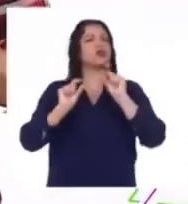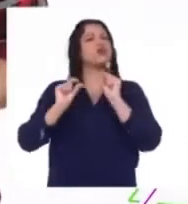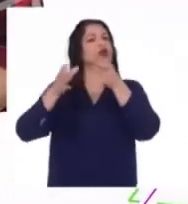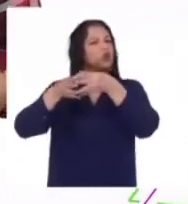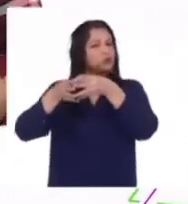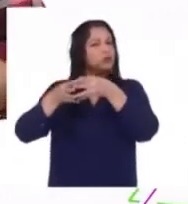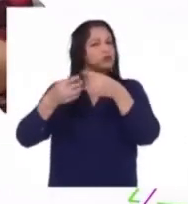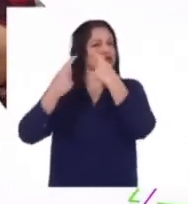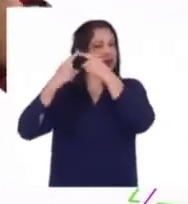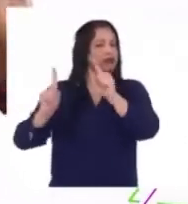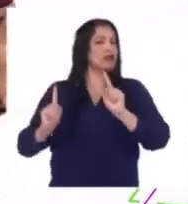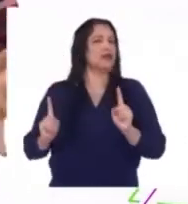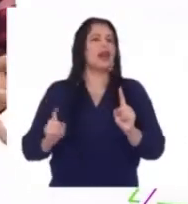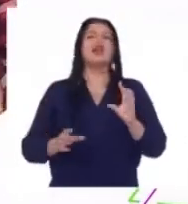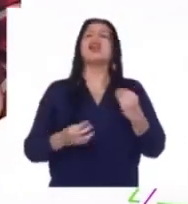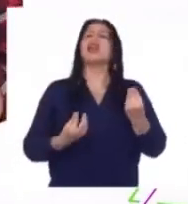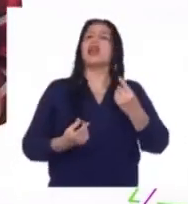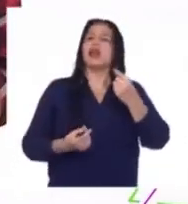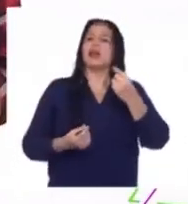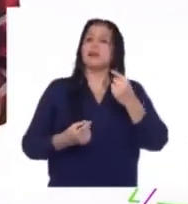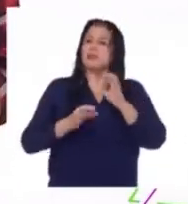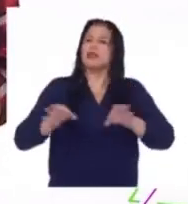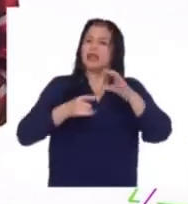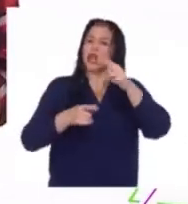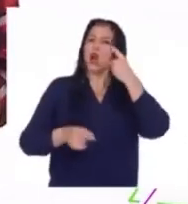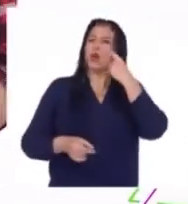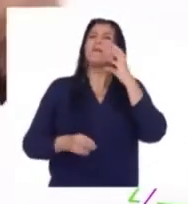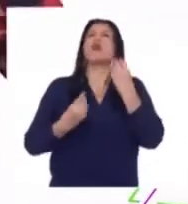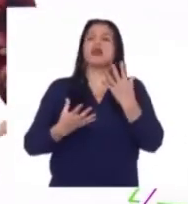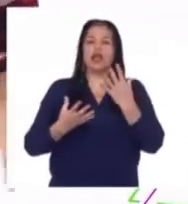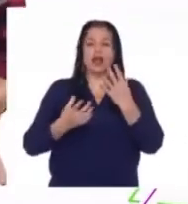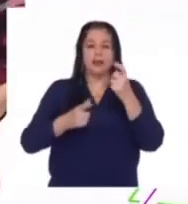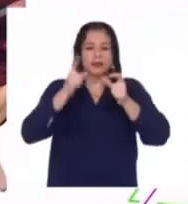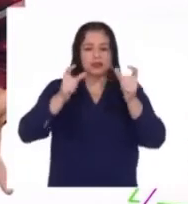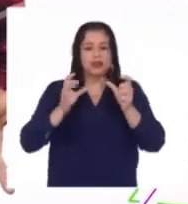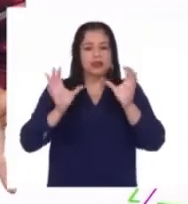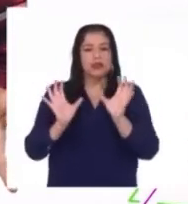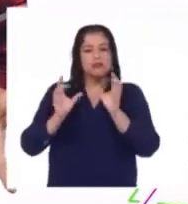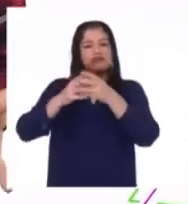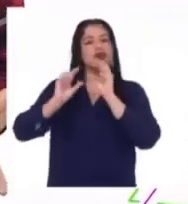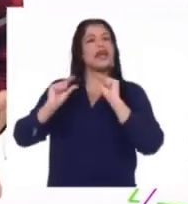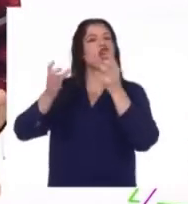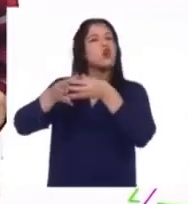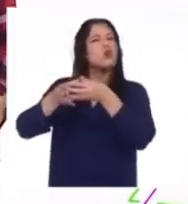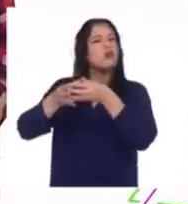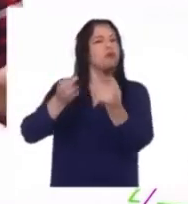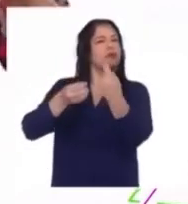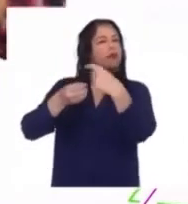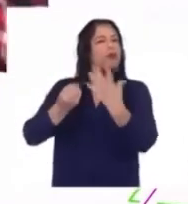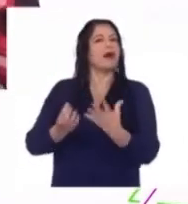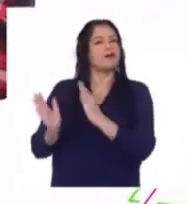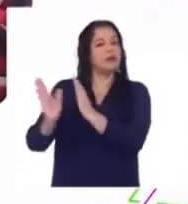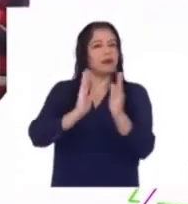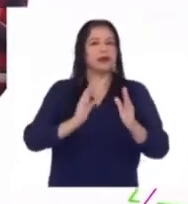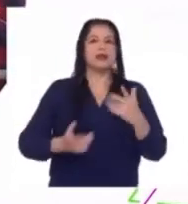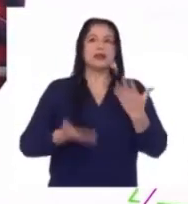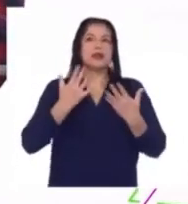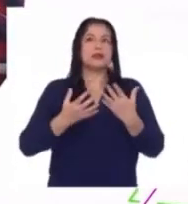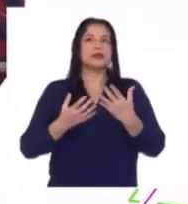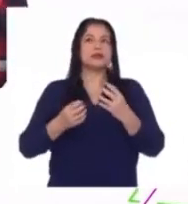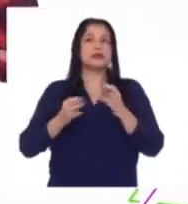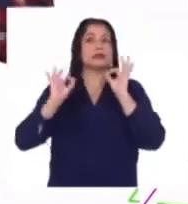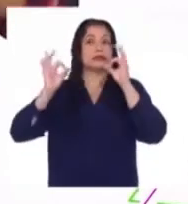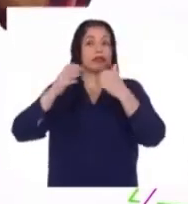e incluso conocer por qué nos organizamos en grupo. ¿Qué nos obliga a hacerlo? ¿Las amenazas